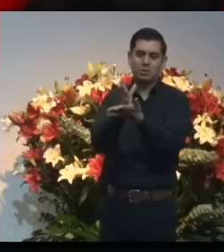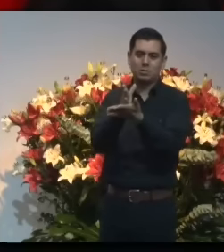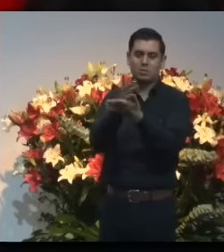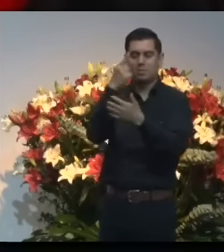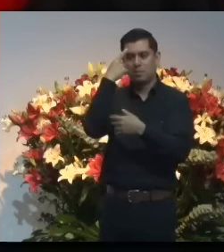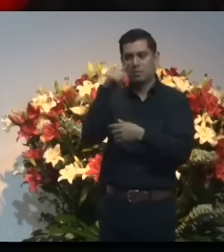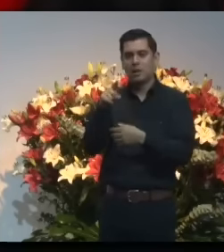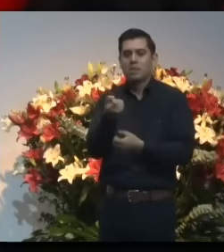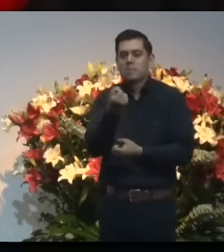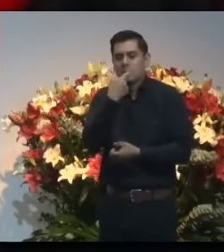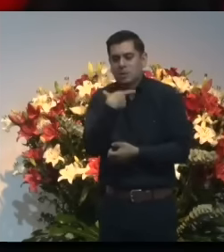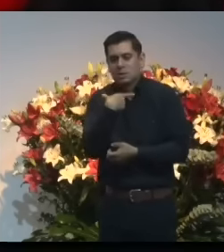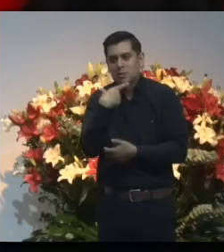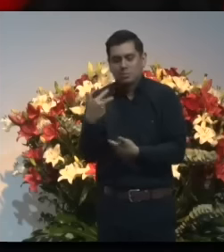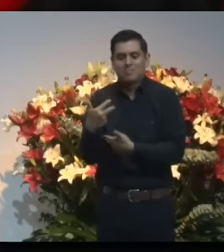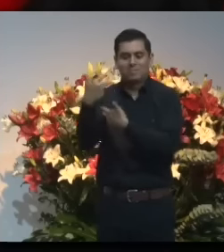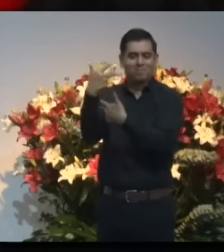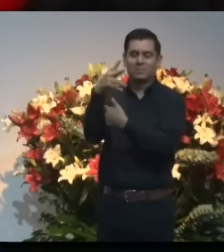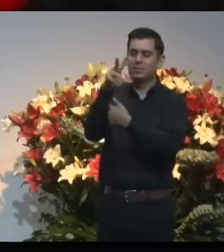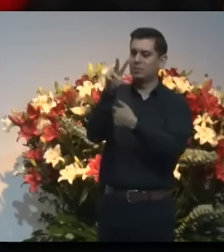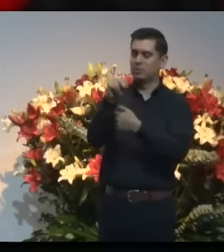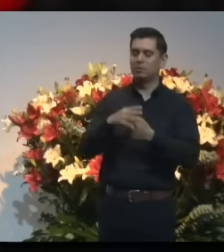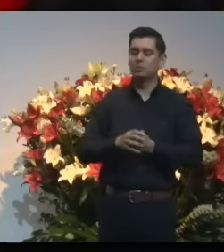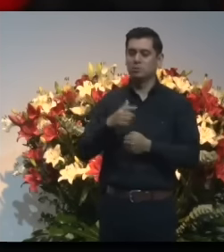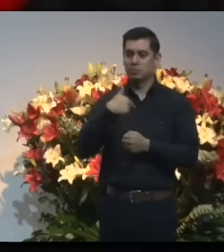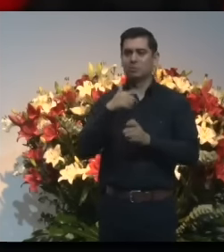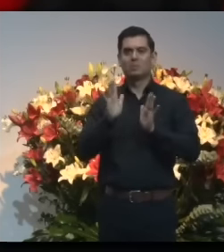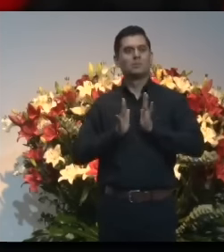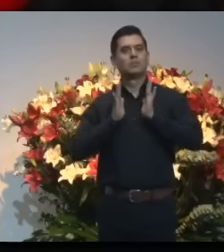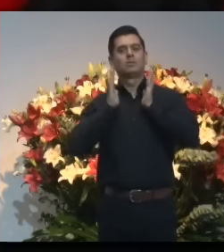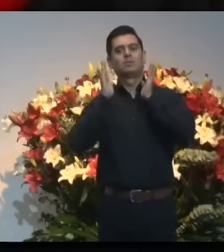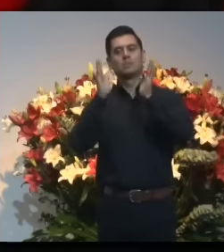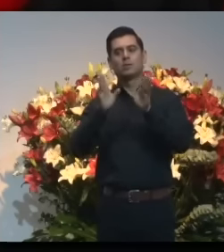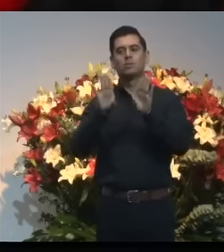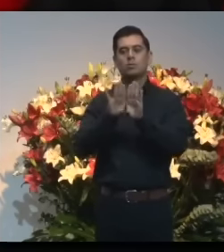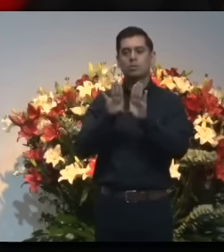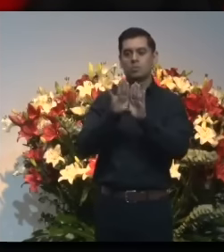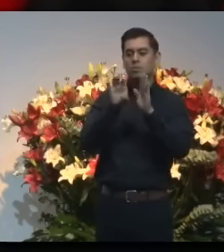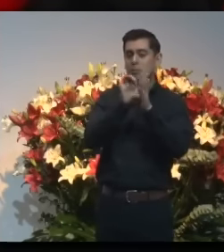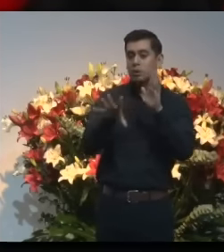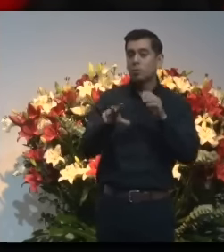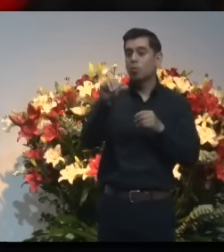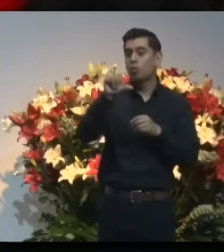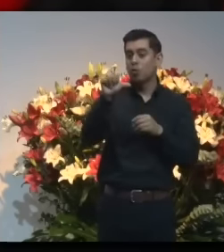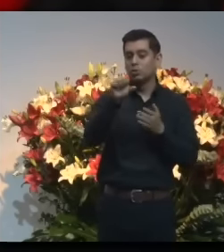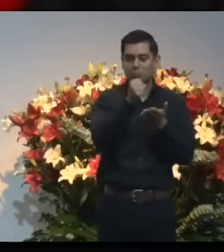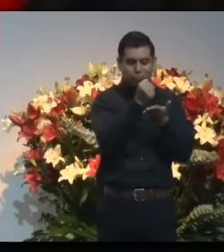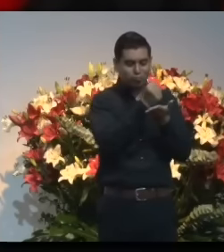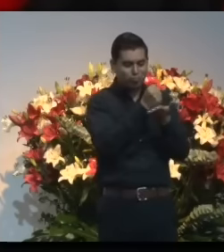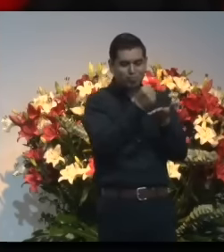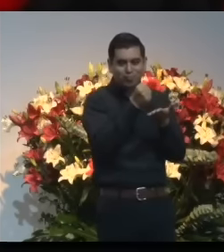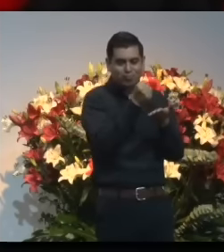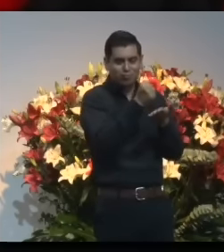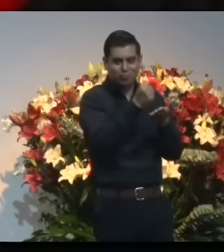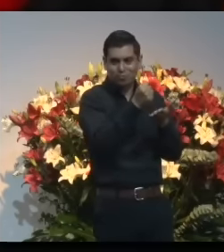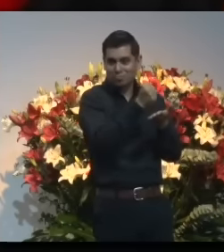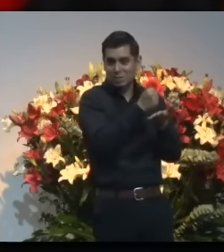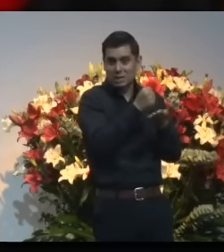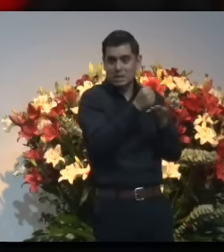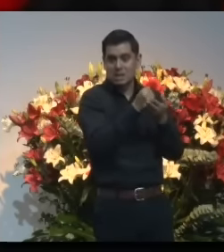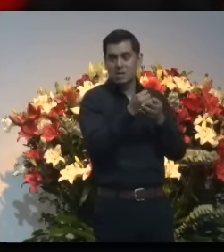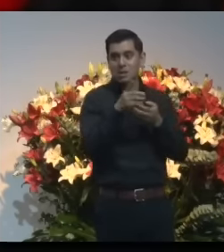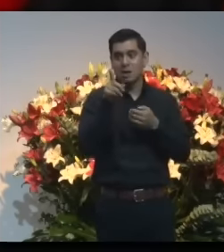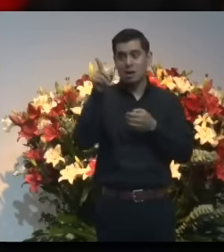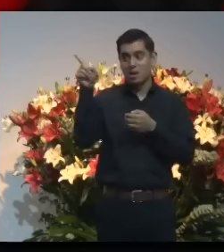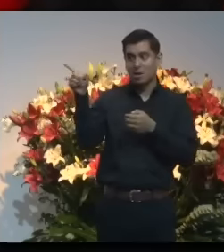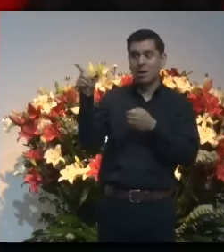telemedicina. Yo me impresiono cómo hoy con un pequeño ultrasonido puedes estar en la montaña de Guerrero con una enfermera,